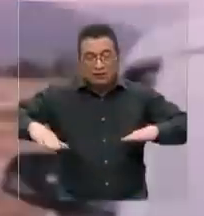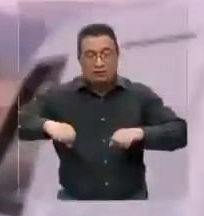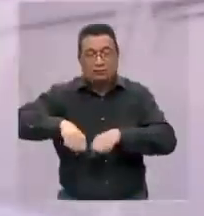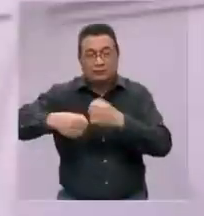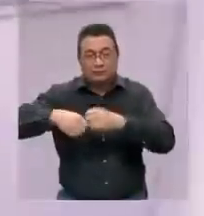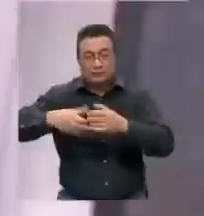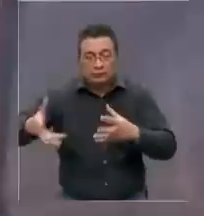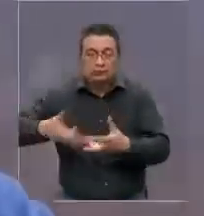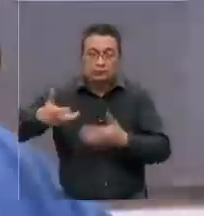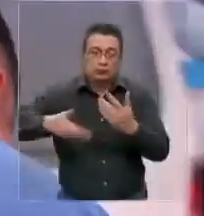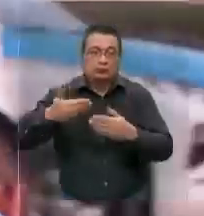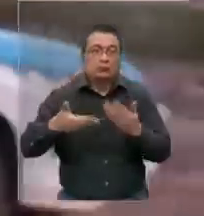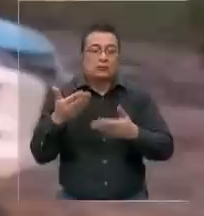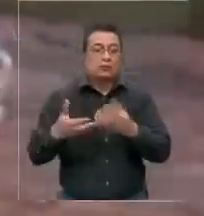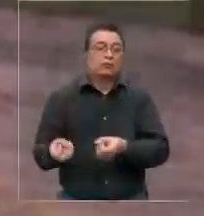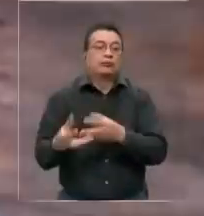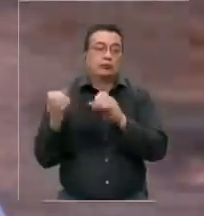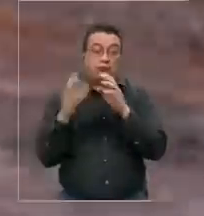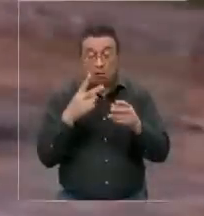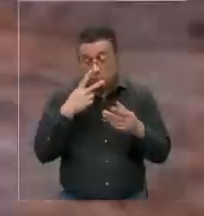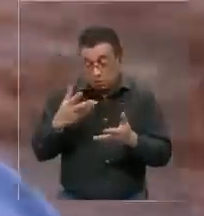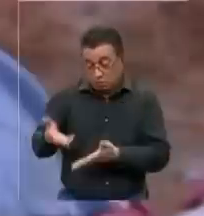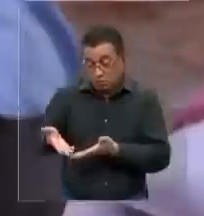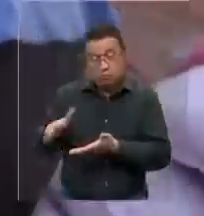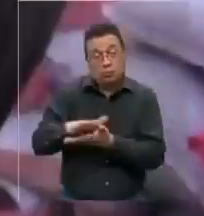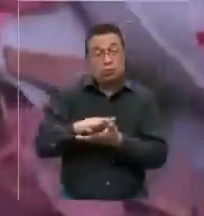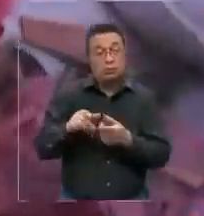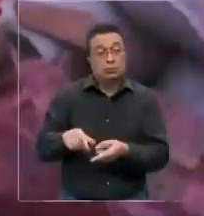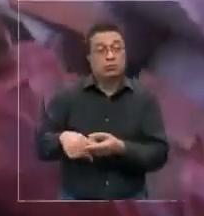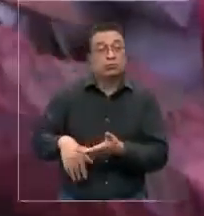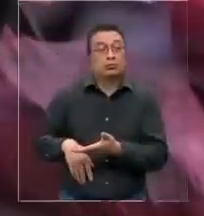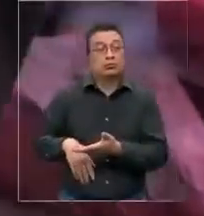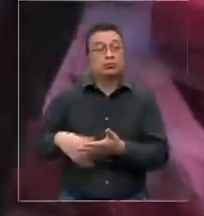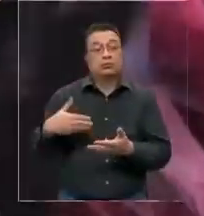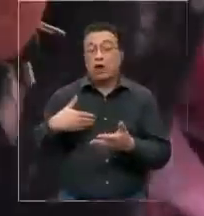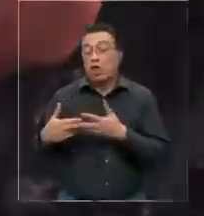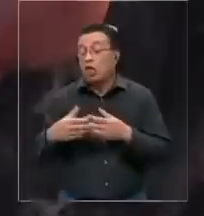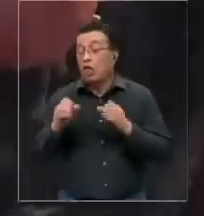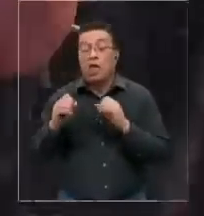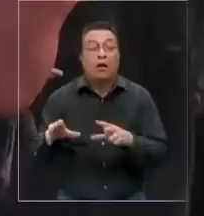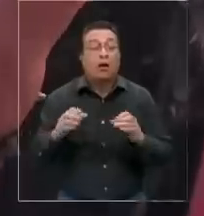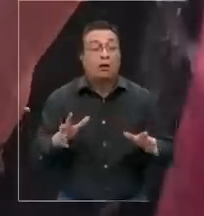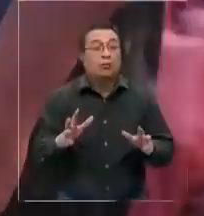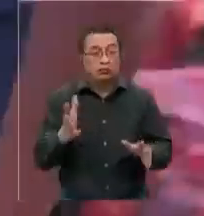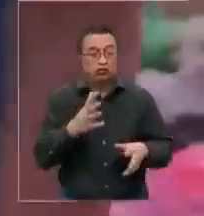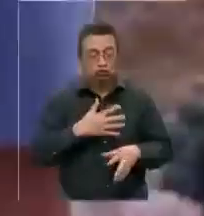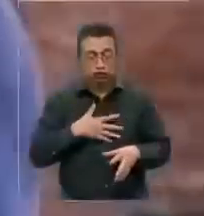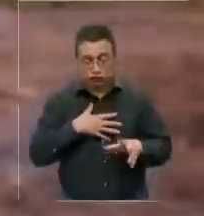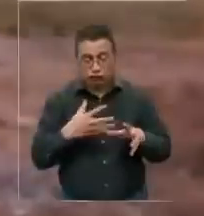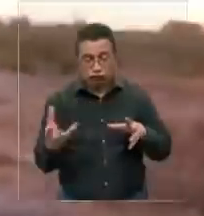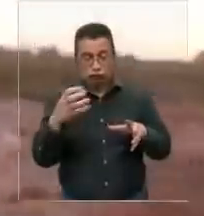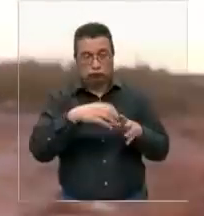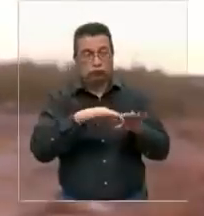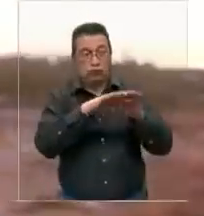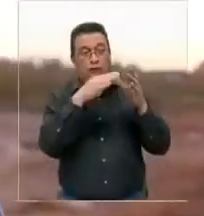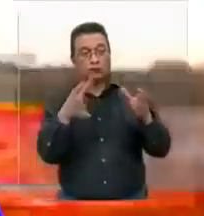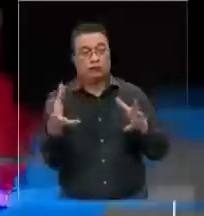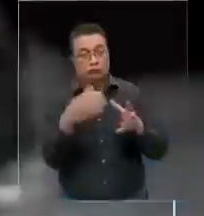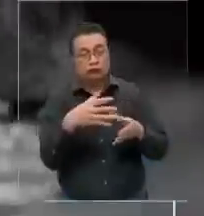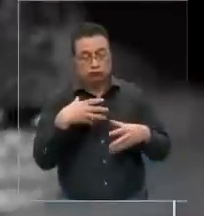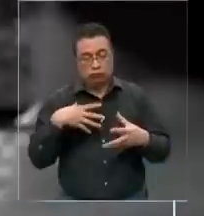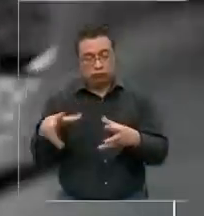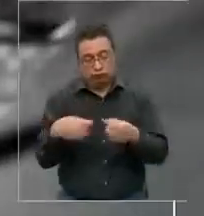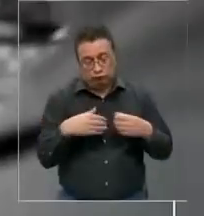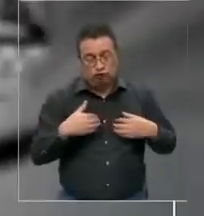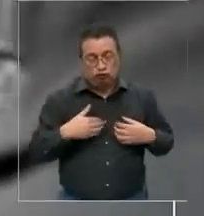trabajo en alguna casa? Sí, pues miren. Estábamos pegando cerámica, ¿no? Y el caballero no tenía dónde votar. Ya. Y dije, yo le llevo porque tenía el fútbol, le dije, yo le llevo las